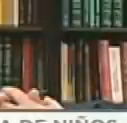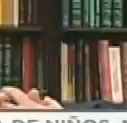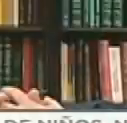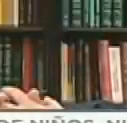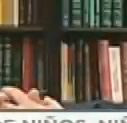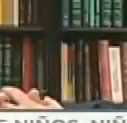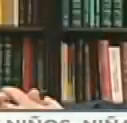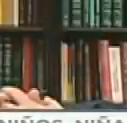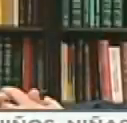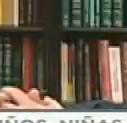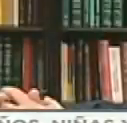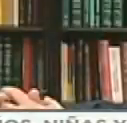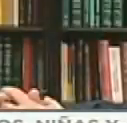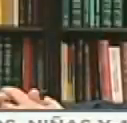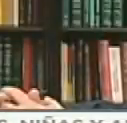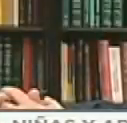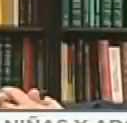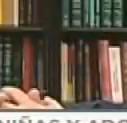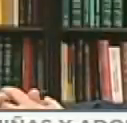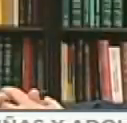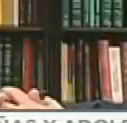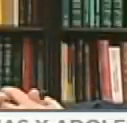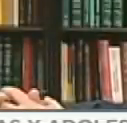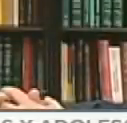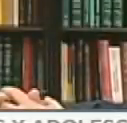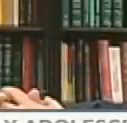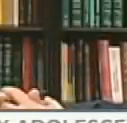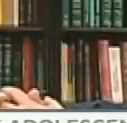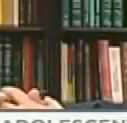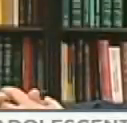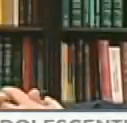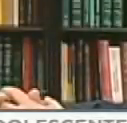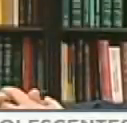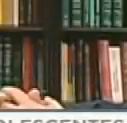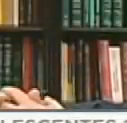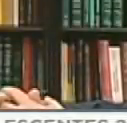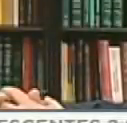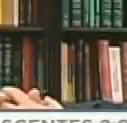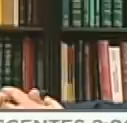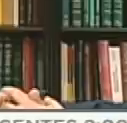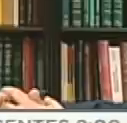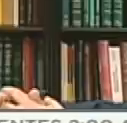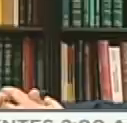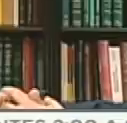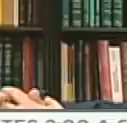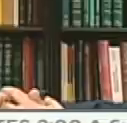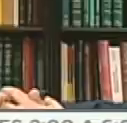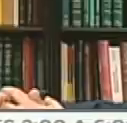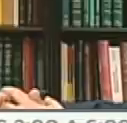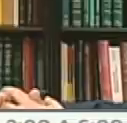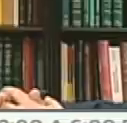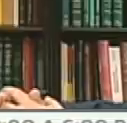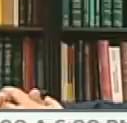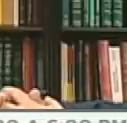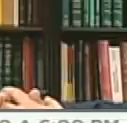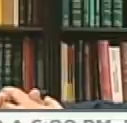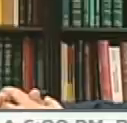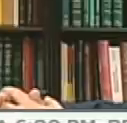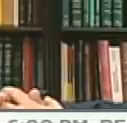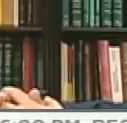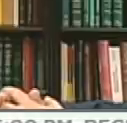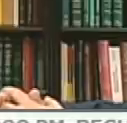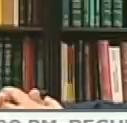de junio, mi saludo a toda Venezuela. Aquí estamos trabajando en el Salón del Consejo de